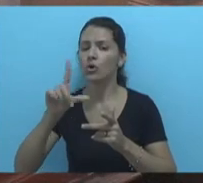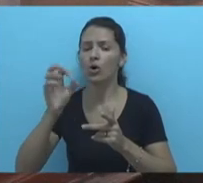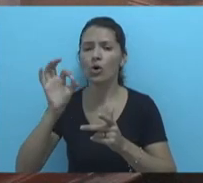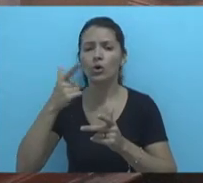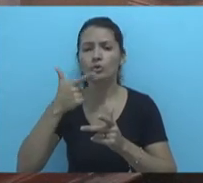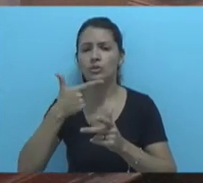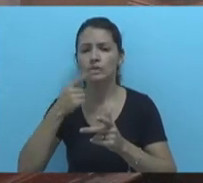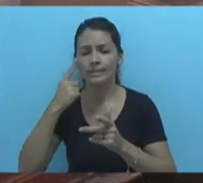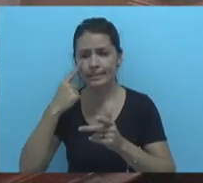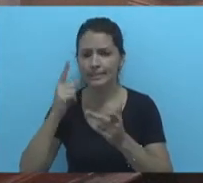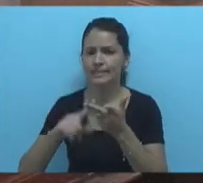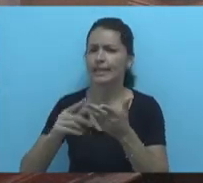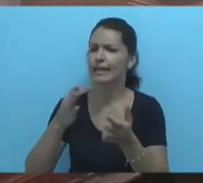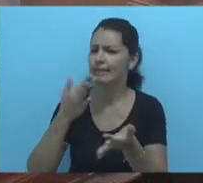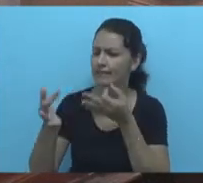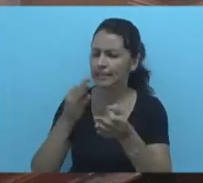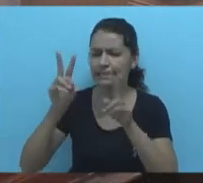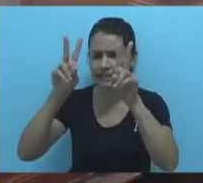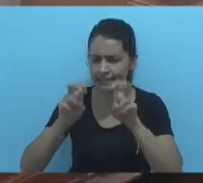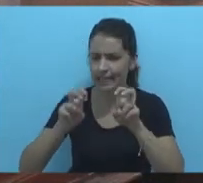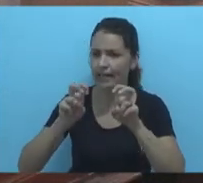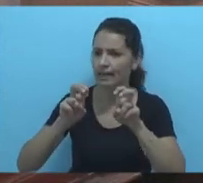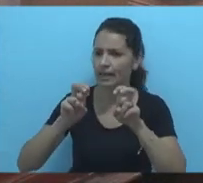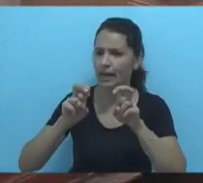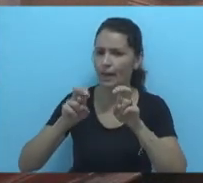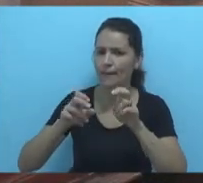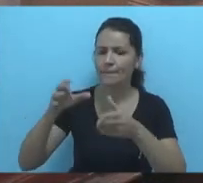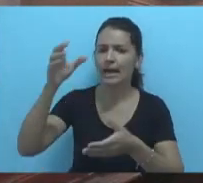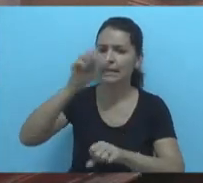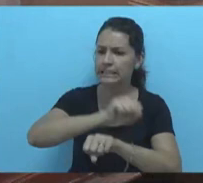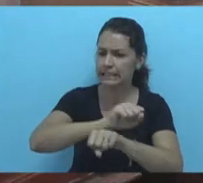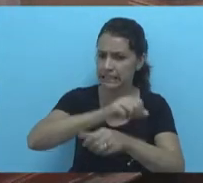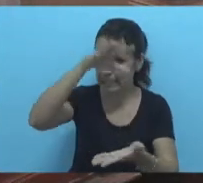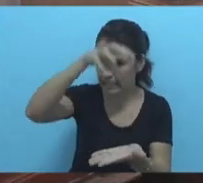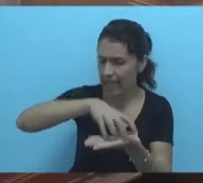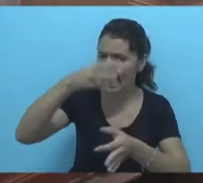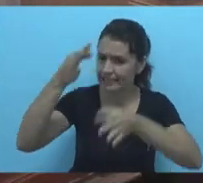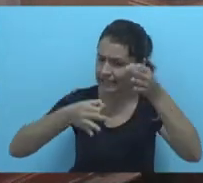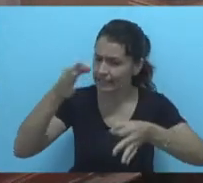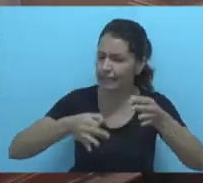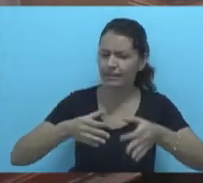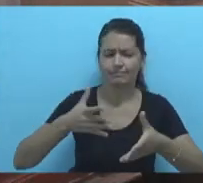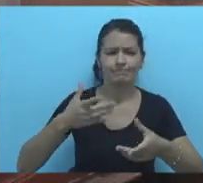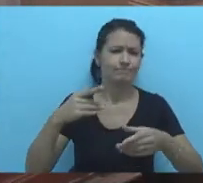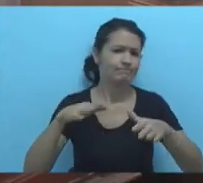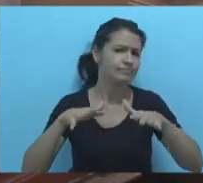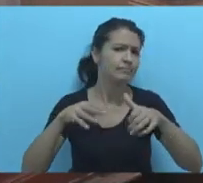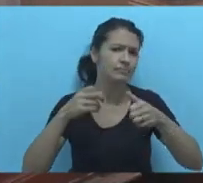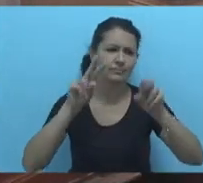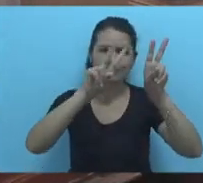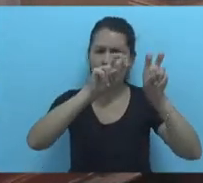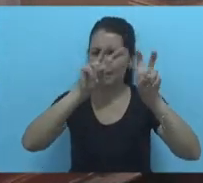discutir la normativa vinculada con el servicio penitenciario y el funcionamiento de las cárceles en general. Bueno, todas cuestiones que por